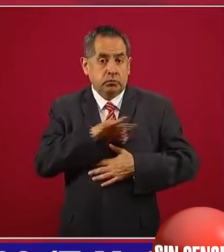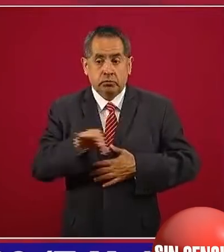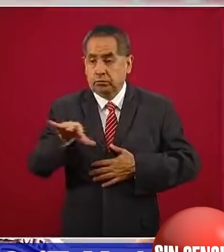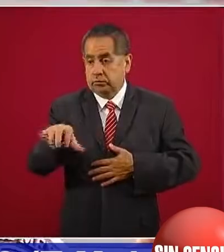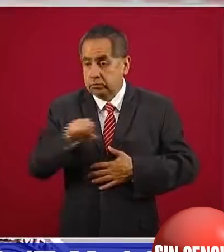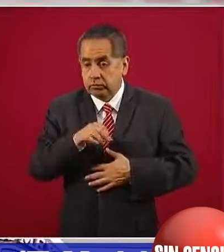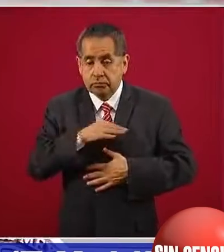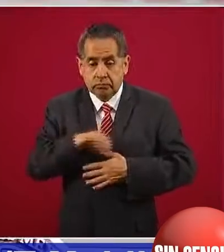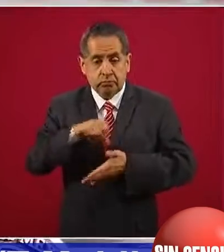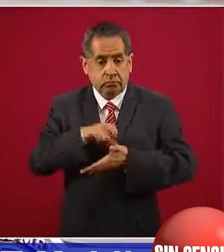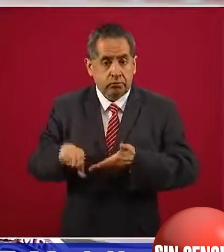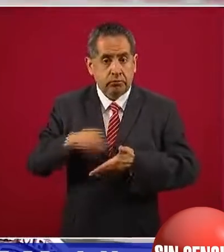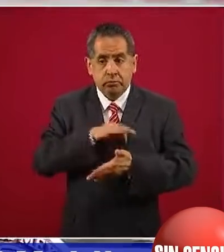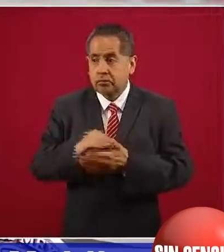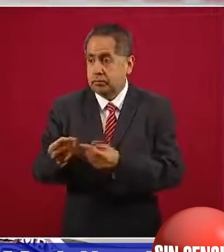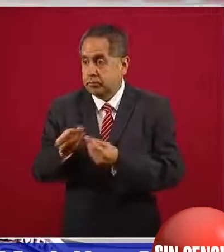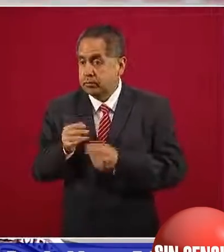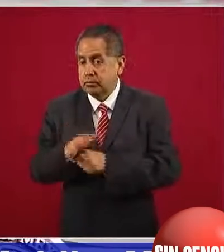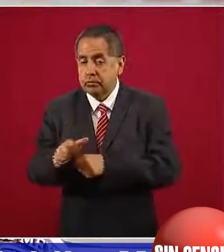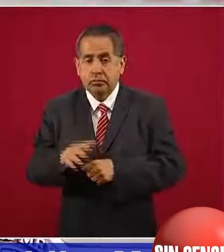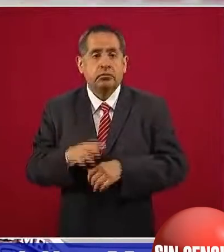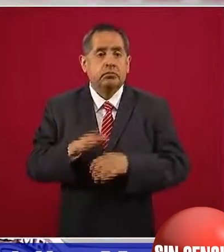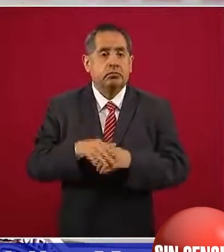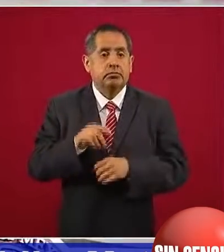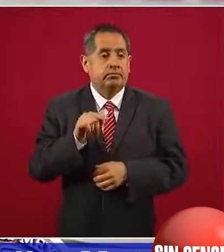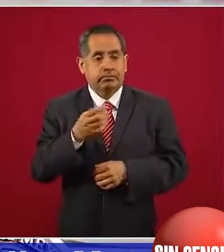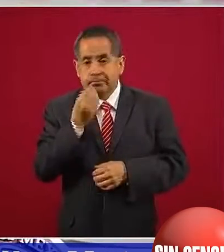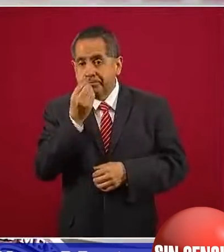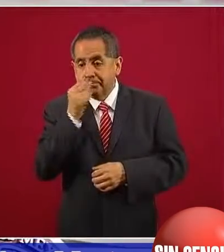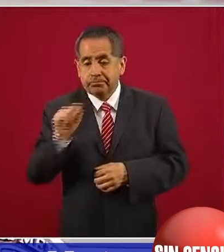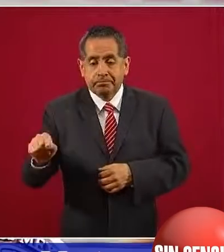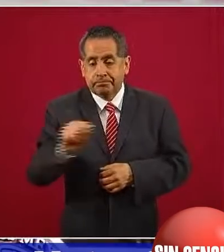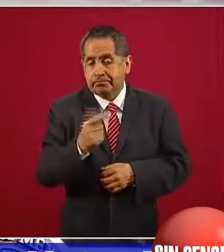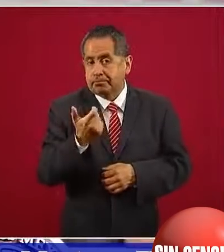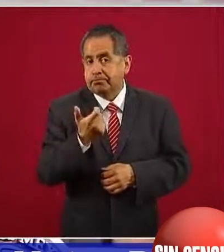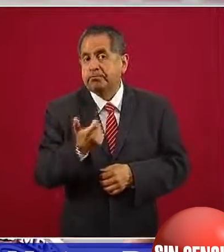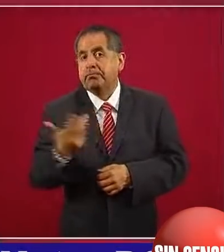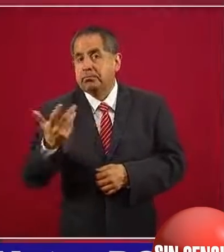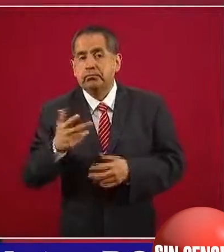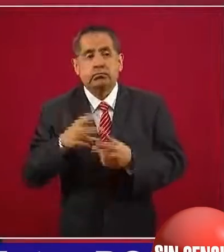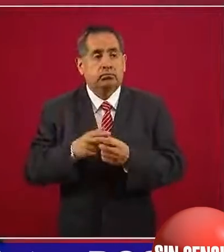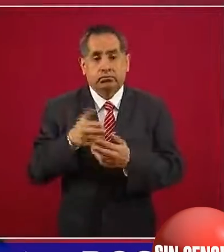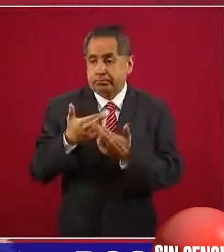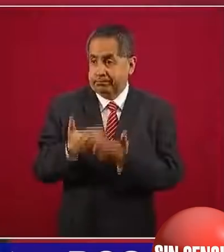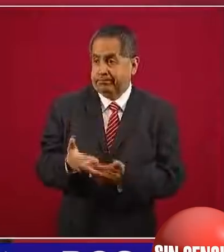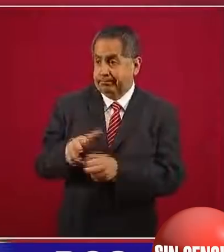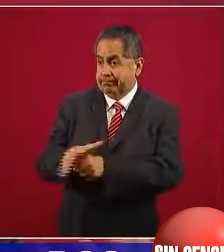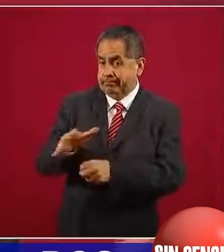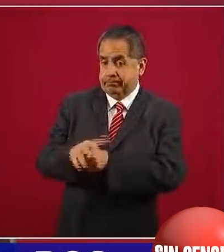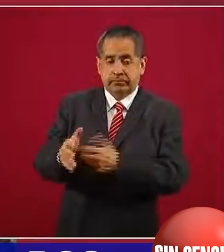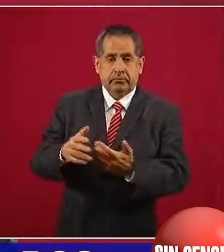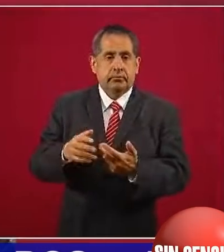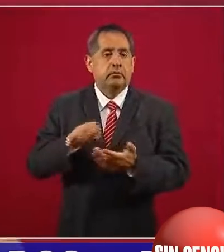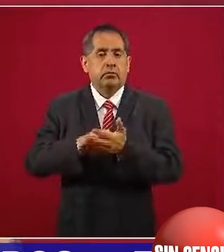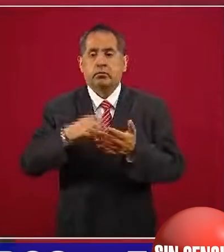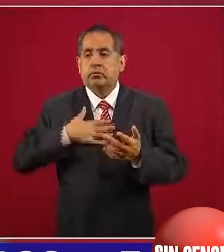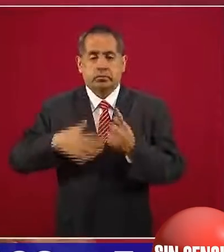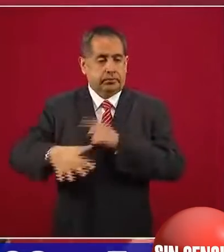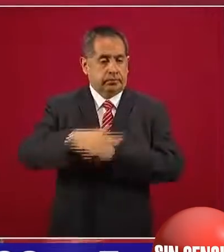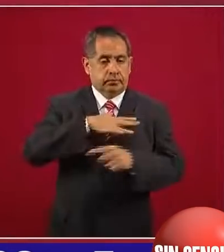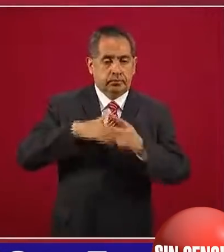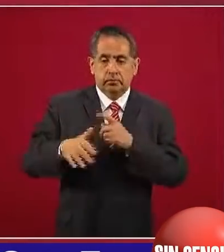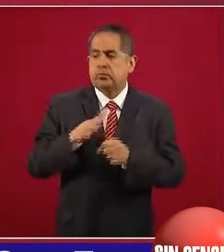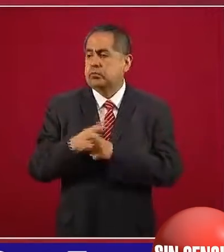Y el acceso tiene que ver con el costo de los productos, pero también con la oferta de los productos. ¿Qué hay en mi localidad? ¿Qué